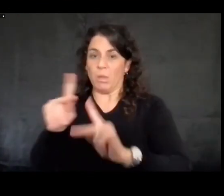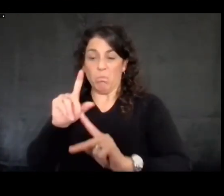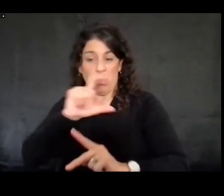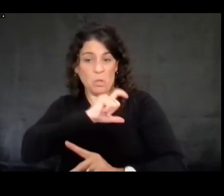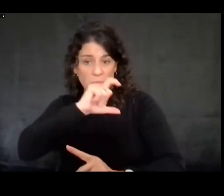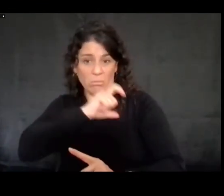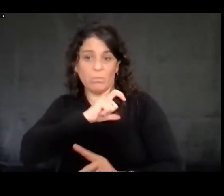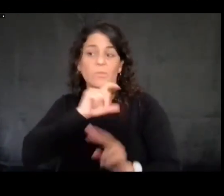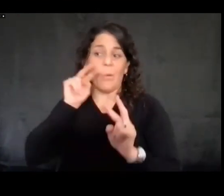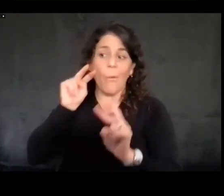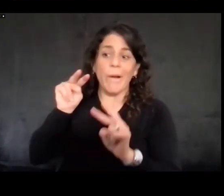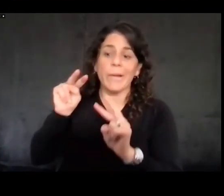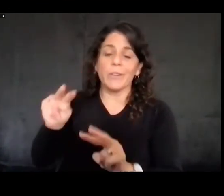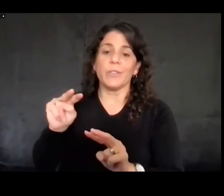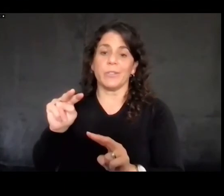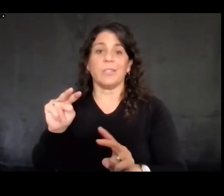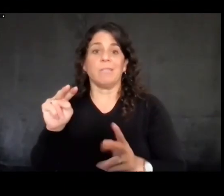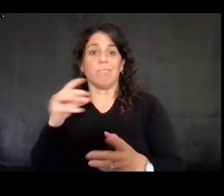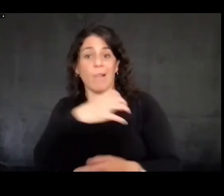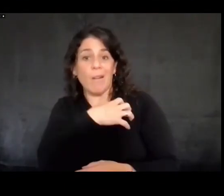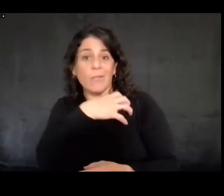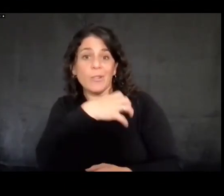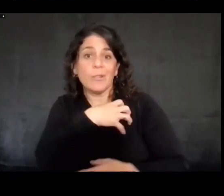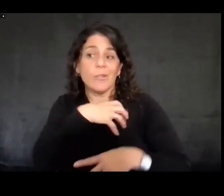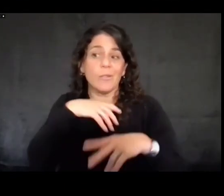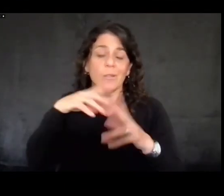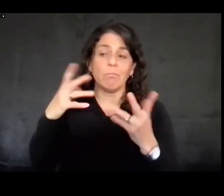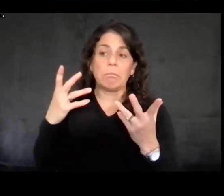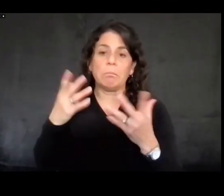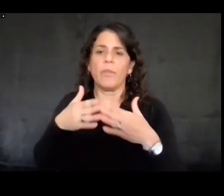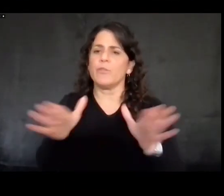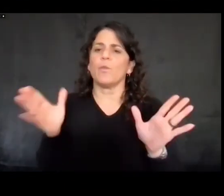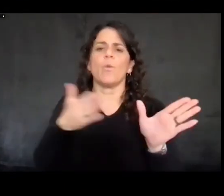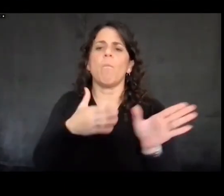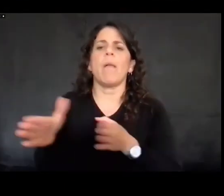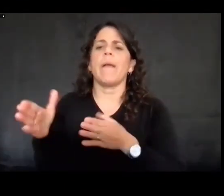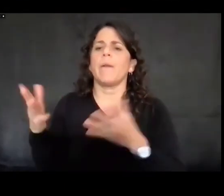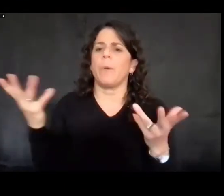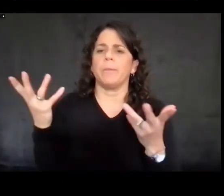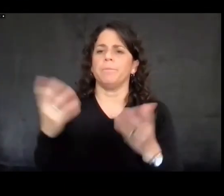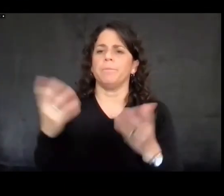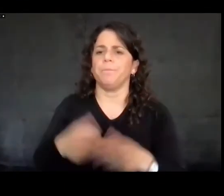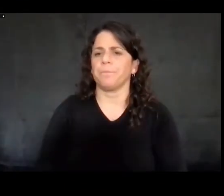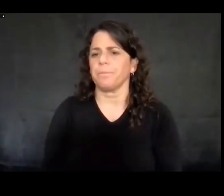oficiales más para saber cuál es el plan general para ese evento